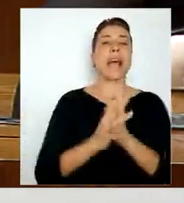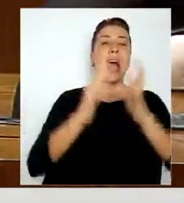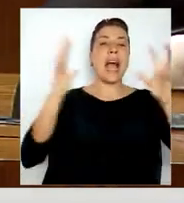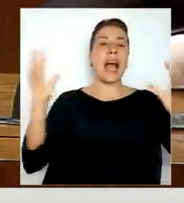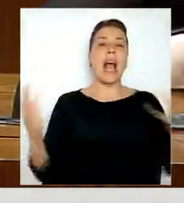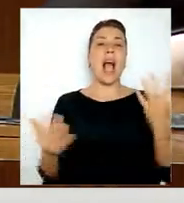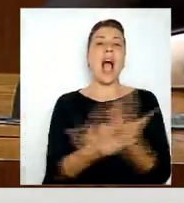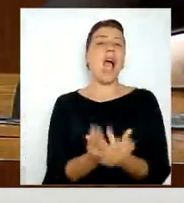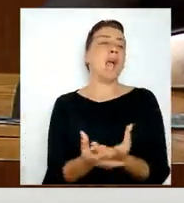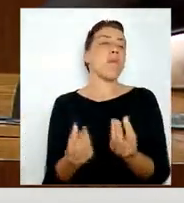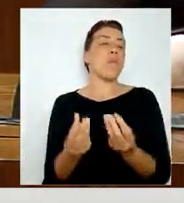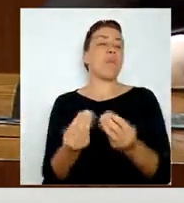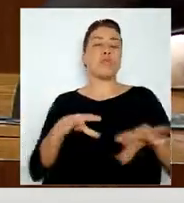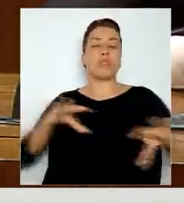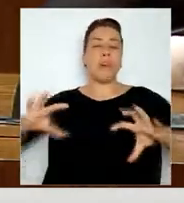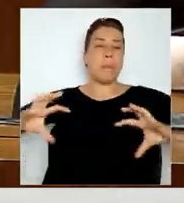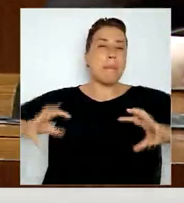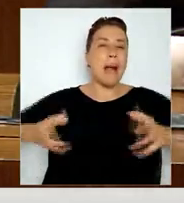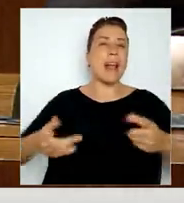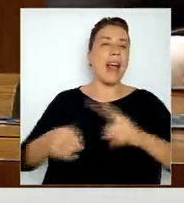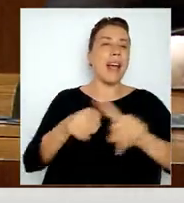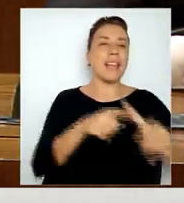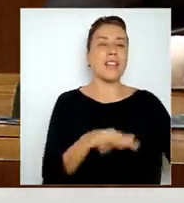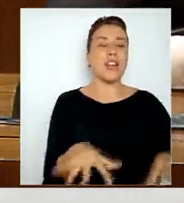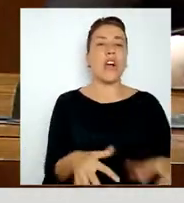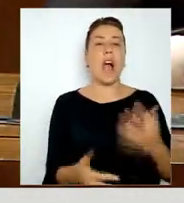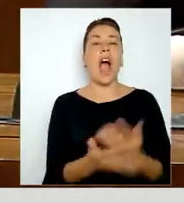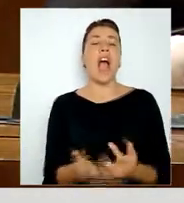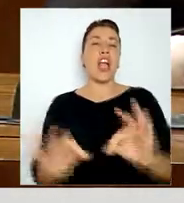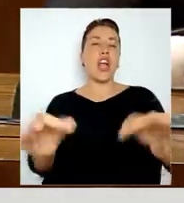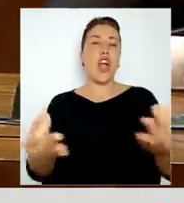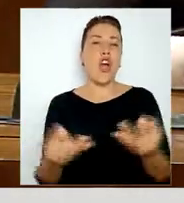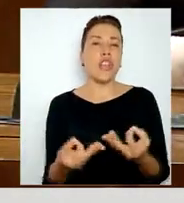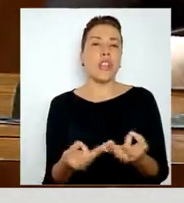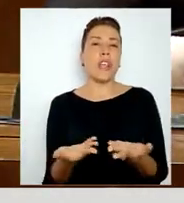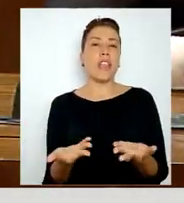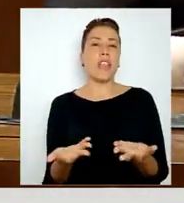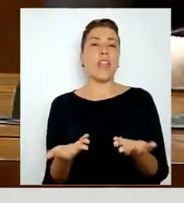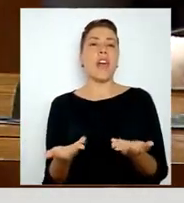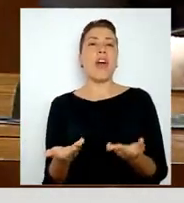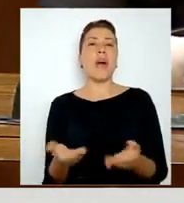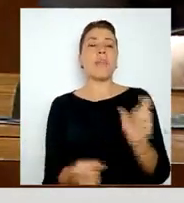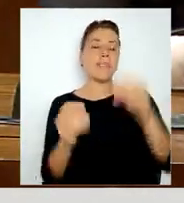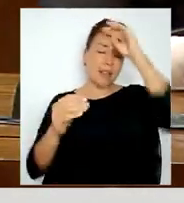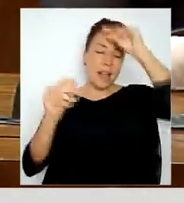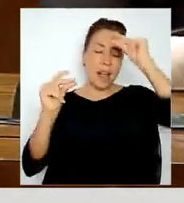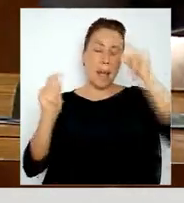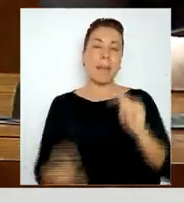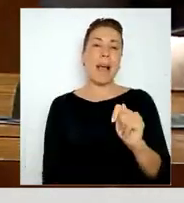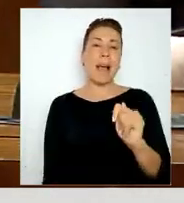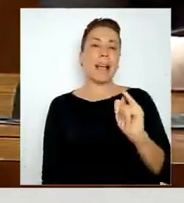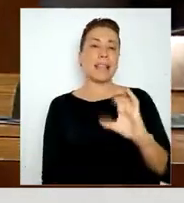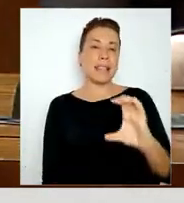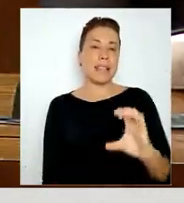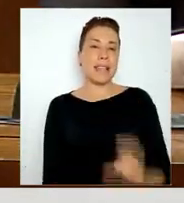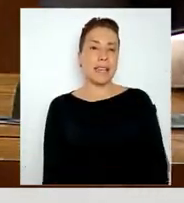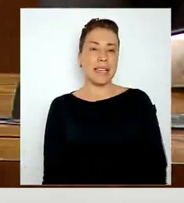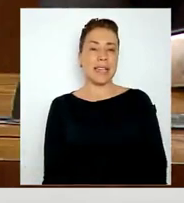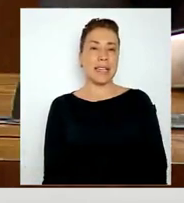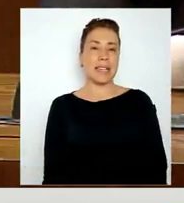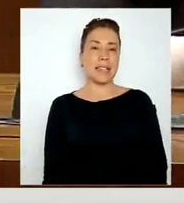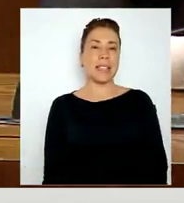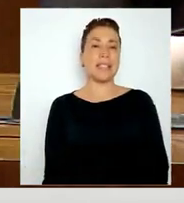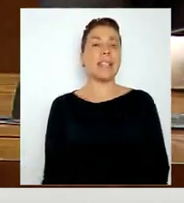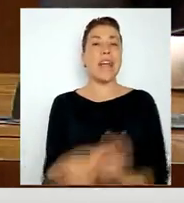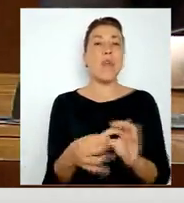pueden tener no cierto contadores especialistas en tic y muchas otras cosas y aquí lo que se hace Es que la unión temporal de proveedores